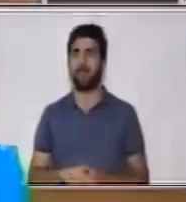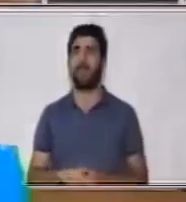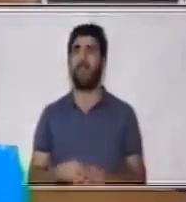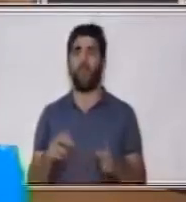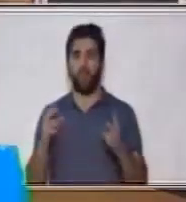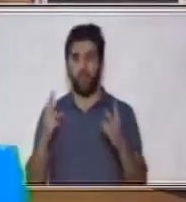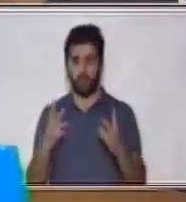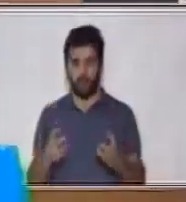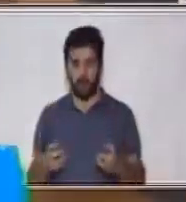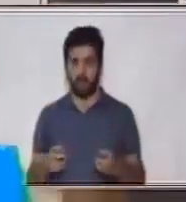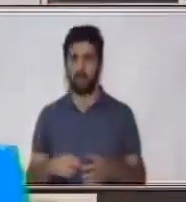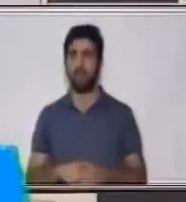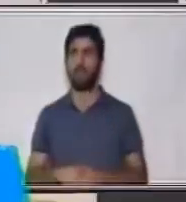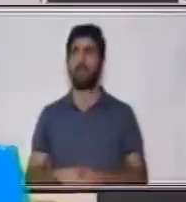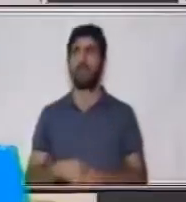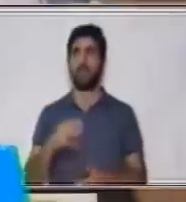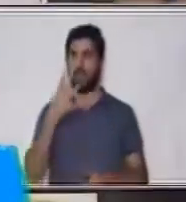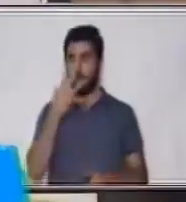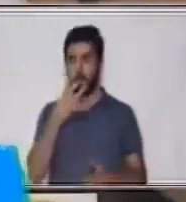Vuelvo. Panadero,